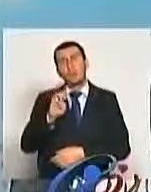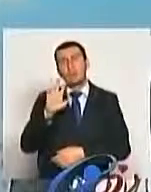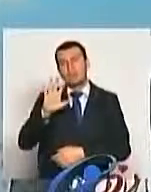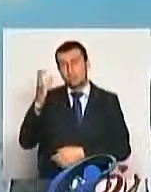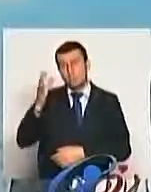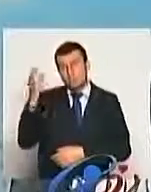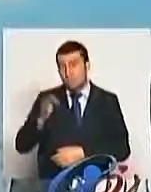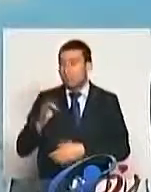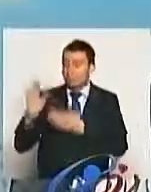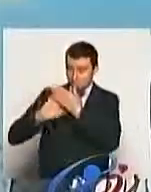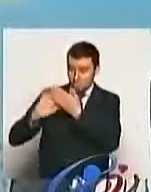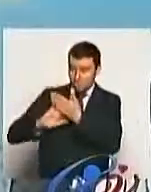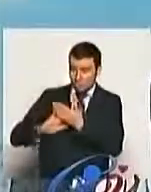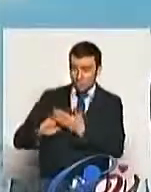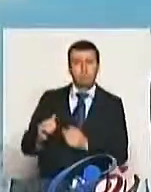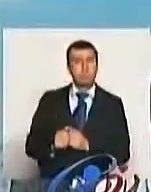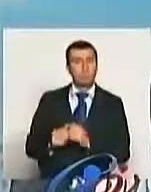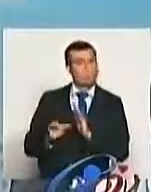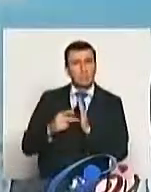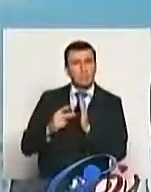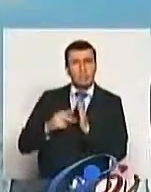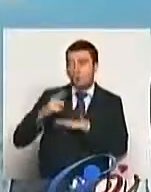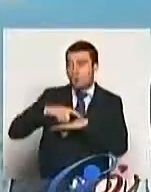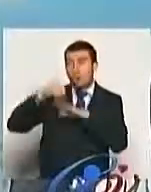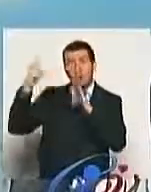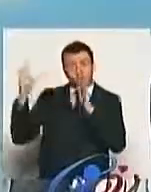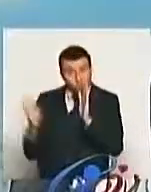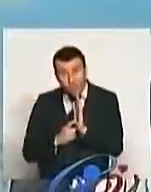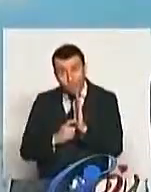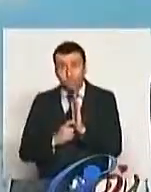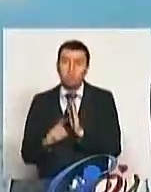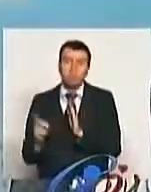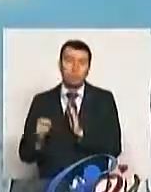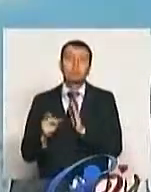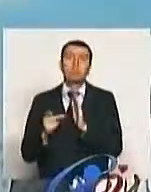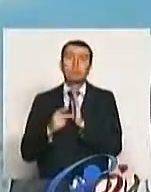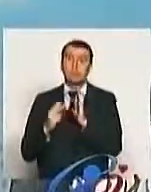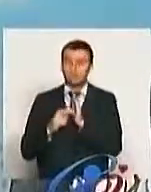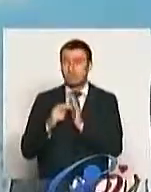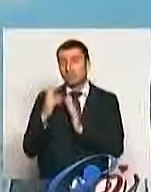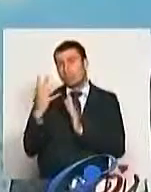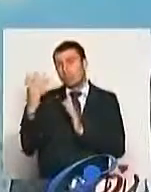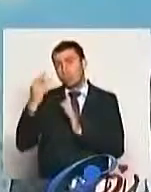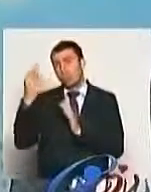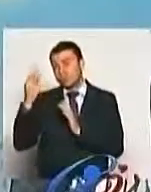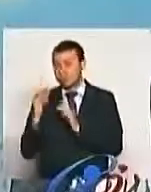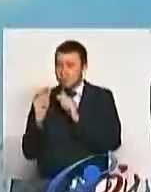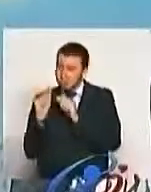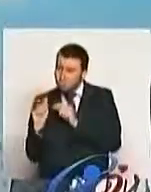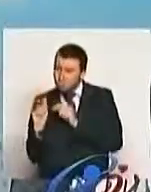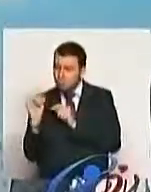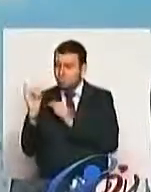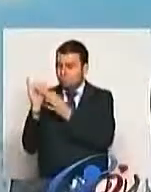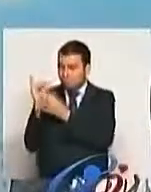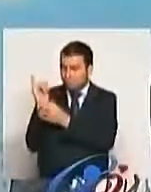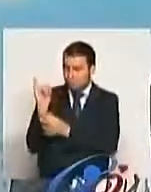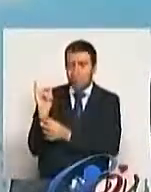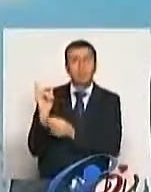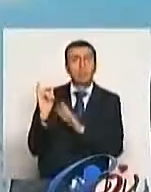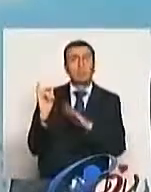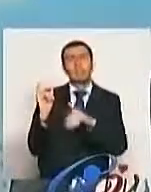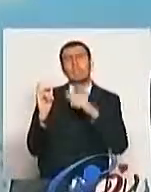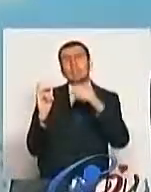90-95%. Quiere decir que hay unas recaídas rápidas del 5% y unas recaídas